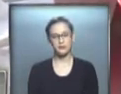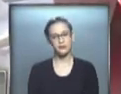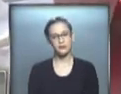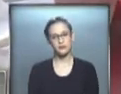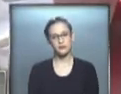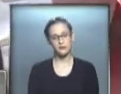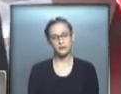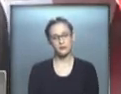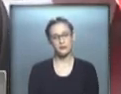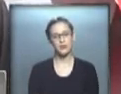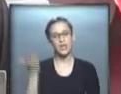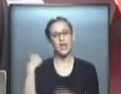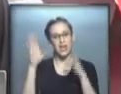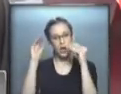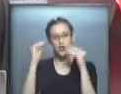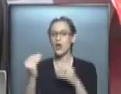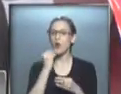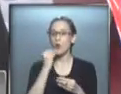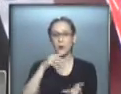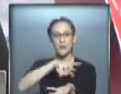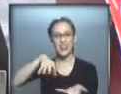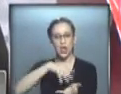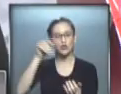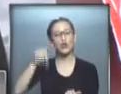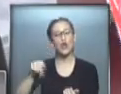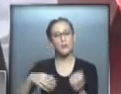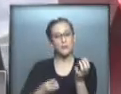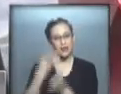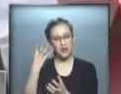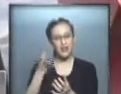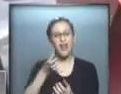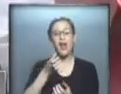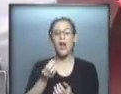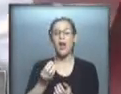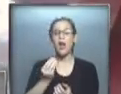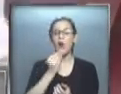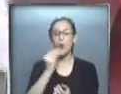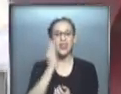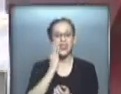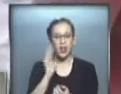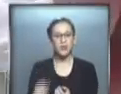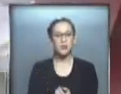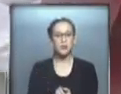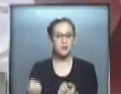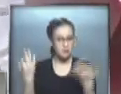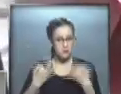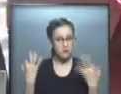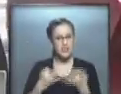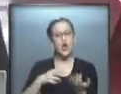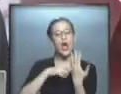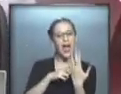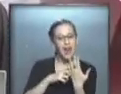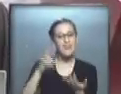anoche como pastas esta mañana acaba de terminar su almuerzo con carne y verduras